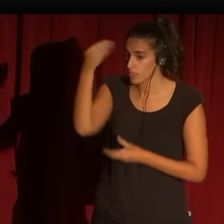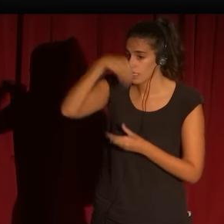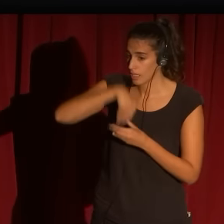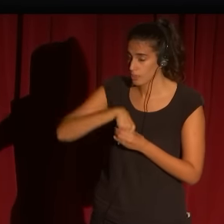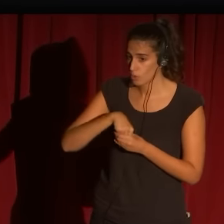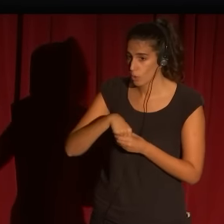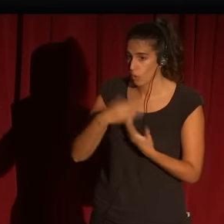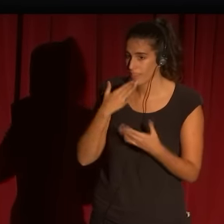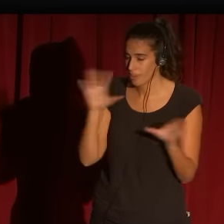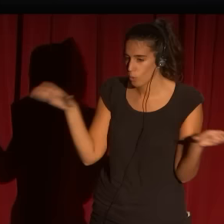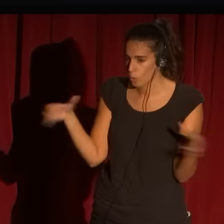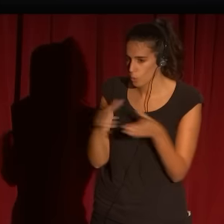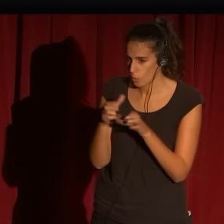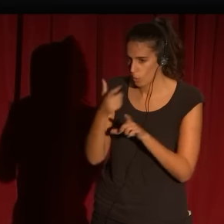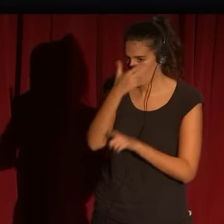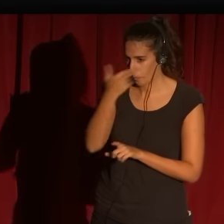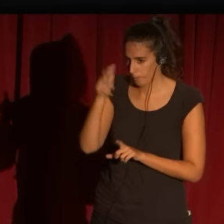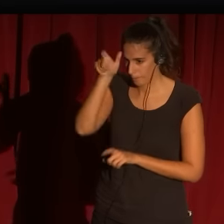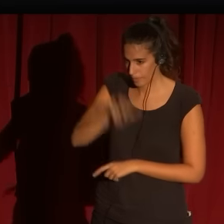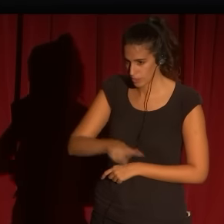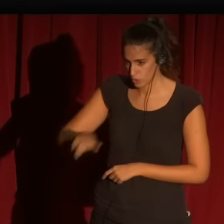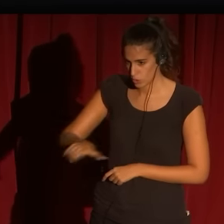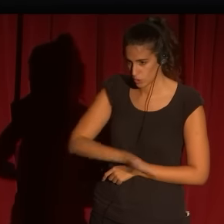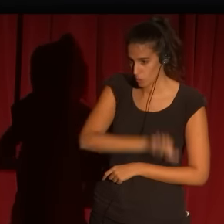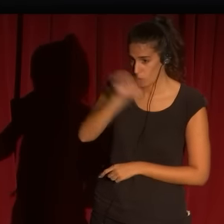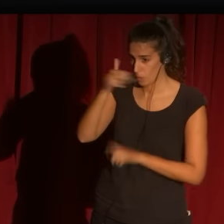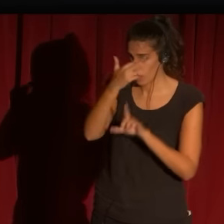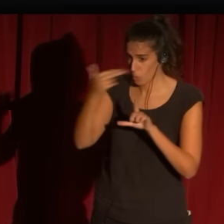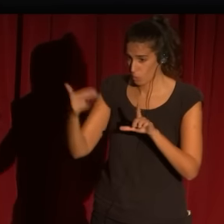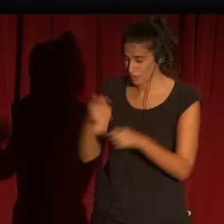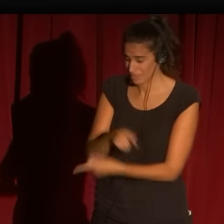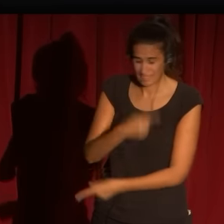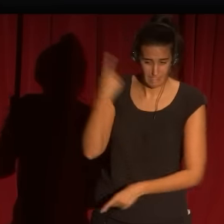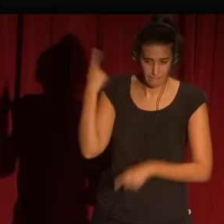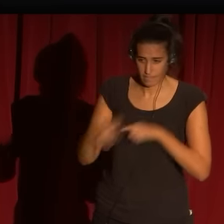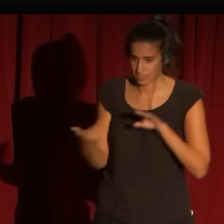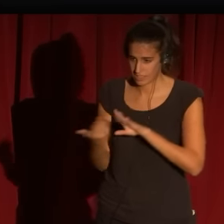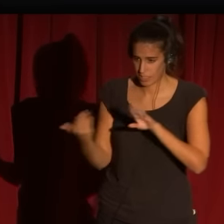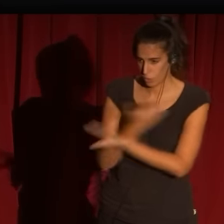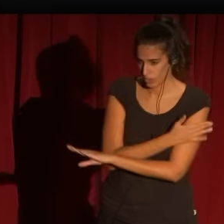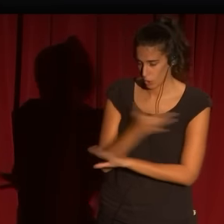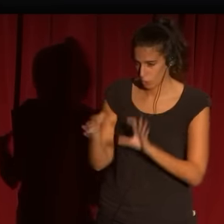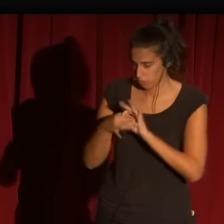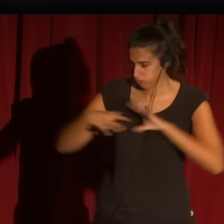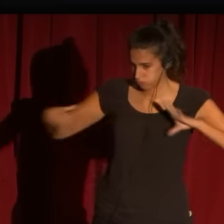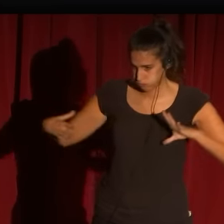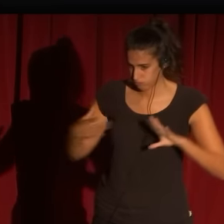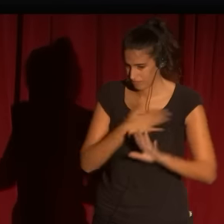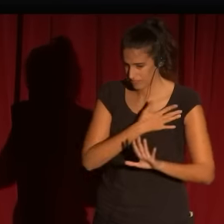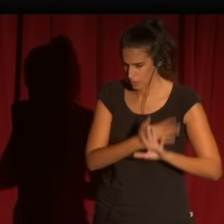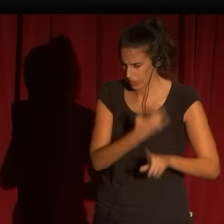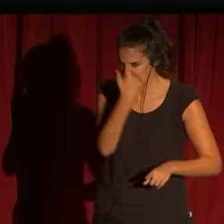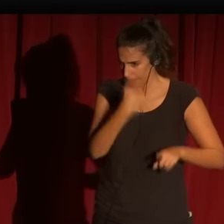esta grupo de pintores que en distintos sitios de Europa están pintando cuadros que son radicalmente diferentes a todo lo que se ha pintado hasta ese